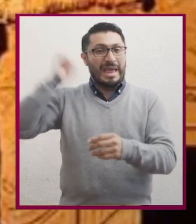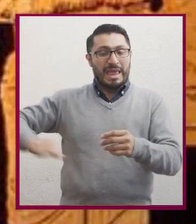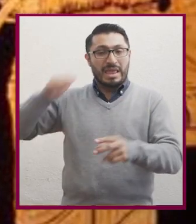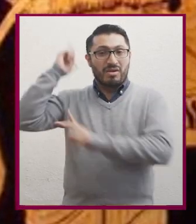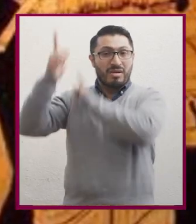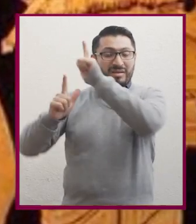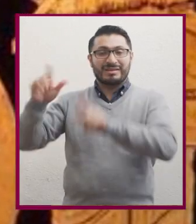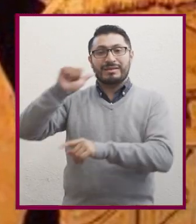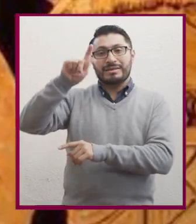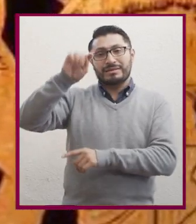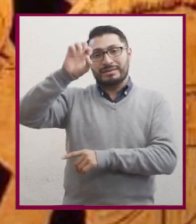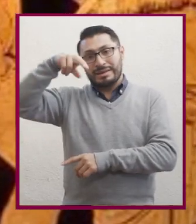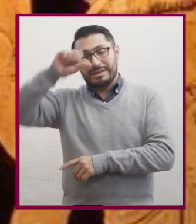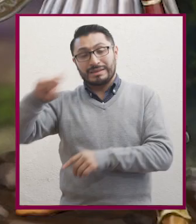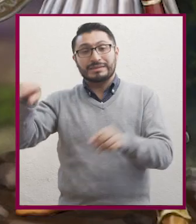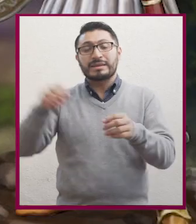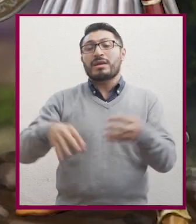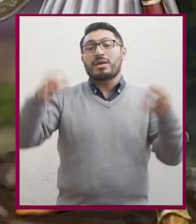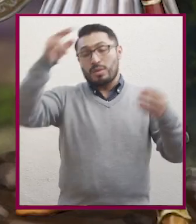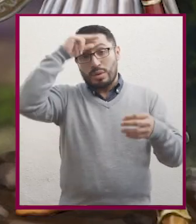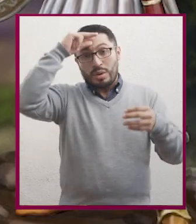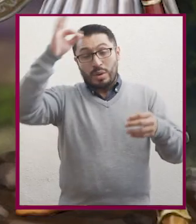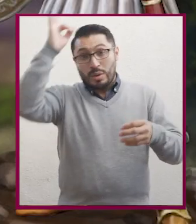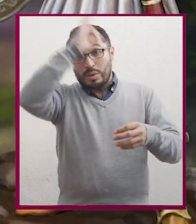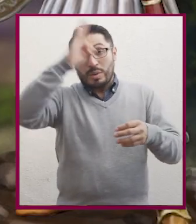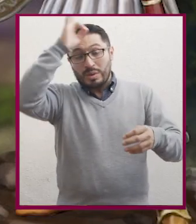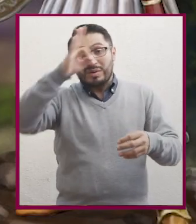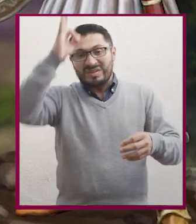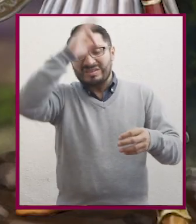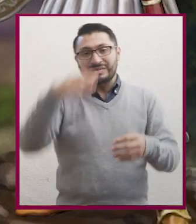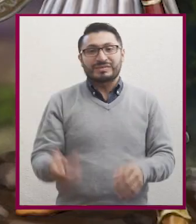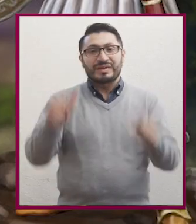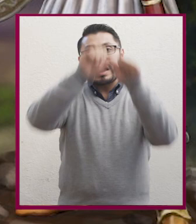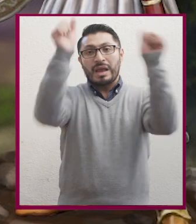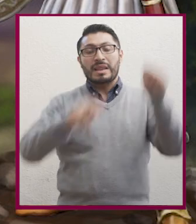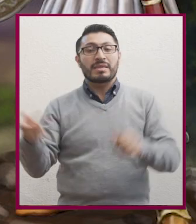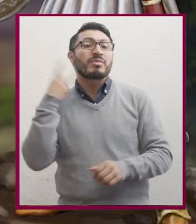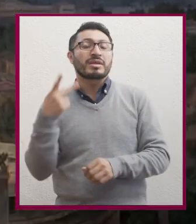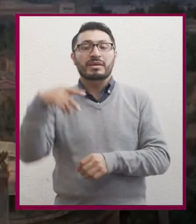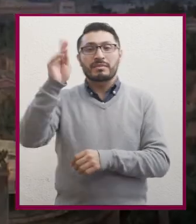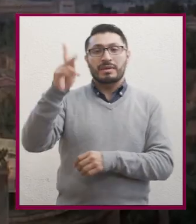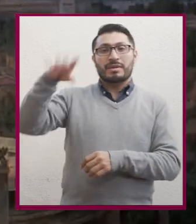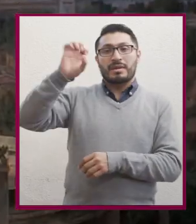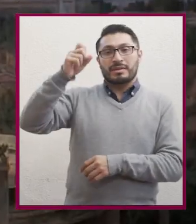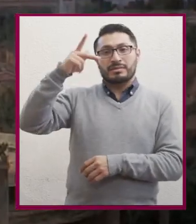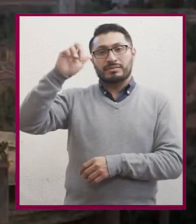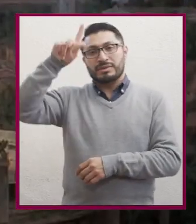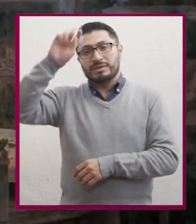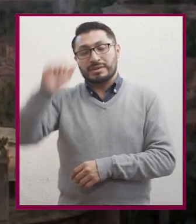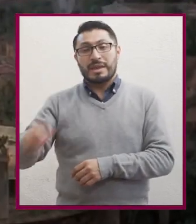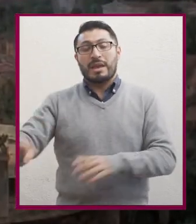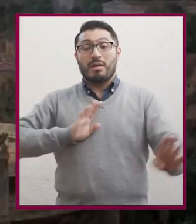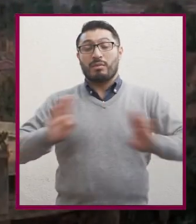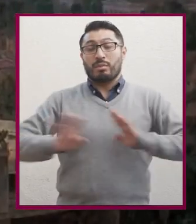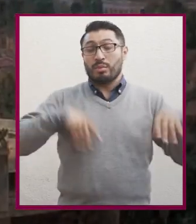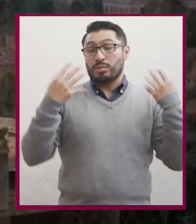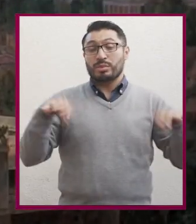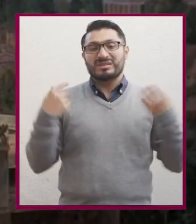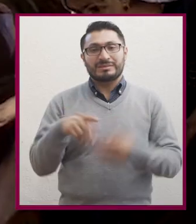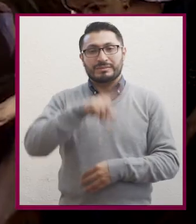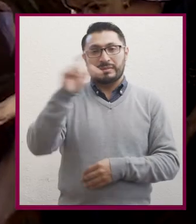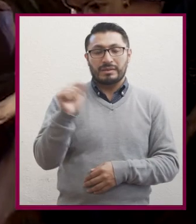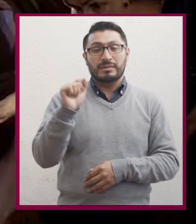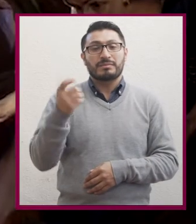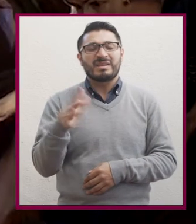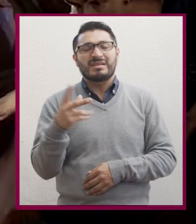su filosofía, arte y política, mientras que Esparta fue conocida por su gran milicia. Alrededor del 800 antes de nuestra